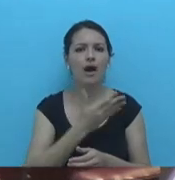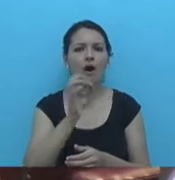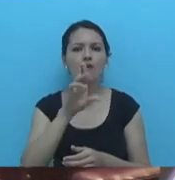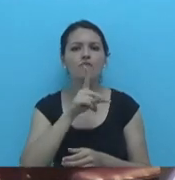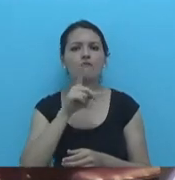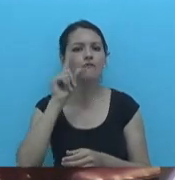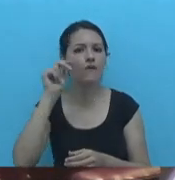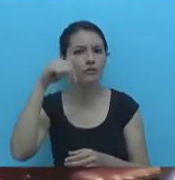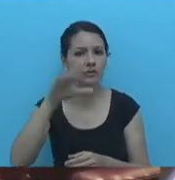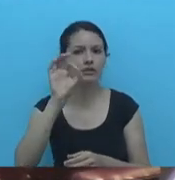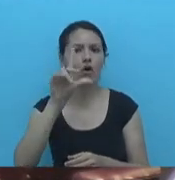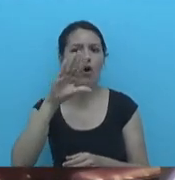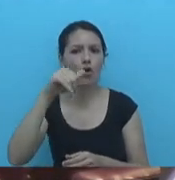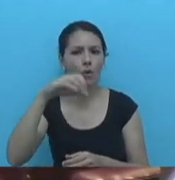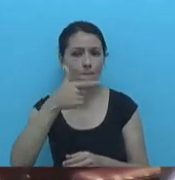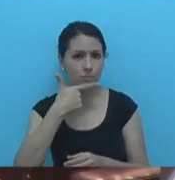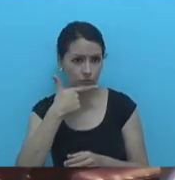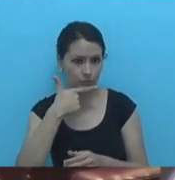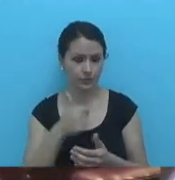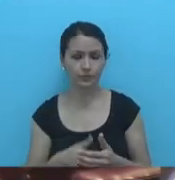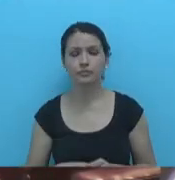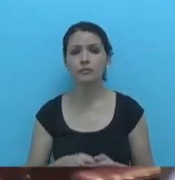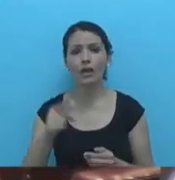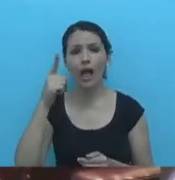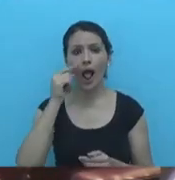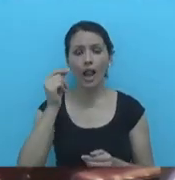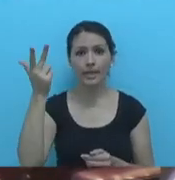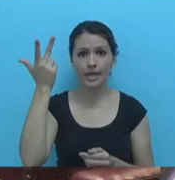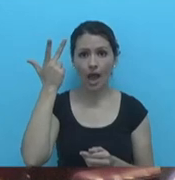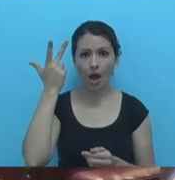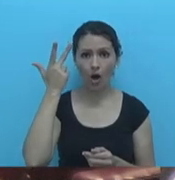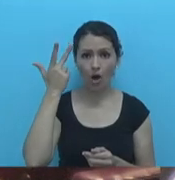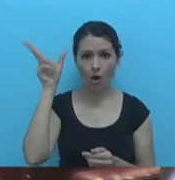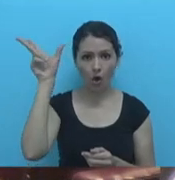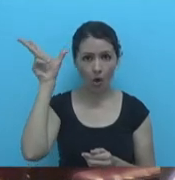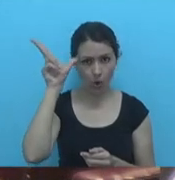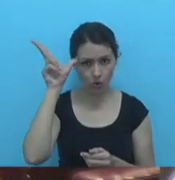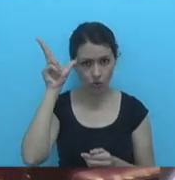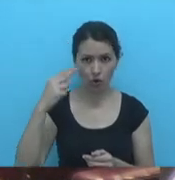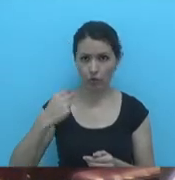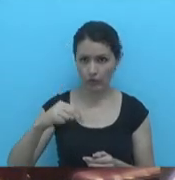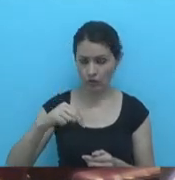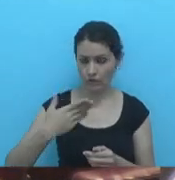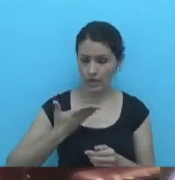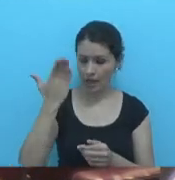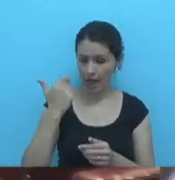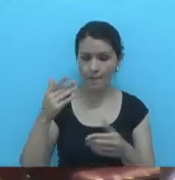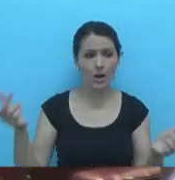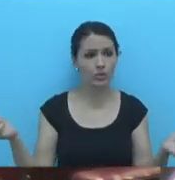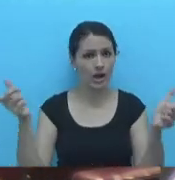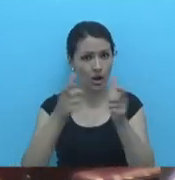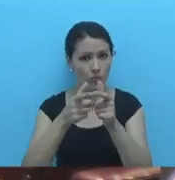una reunión con el fiscal provincial, general, perdón, de la provincia, con el doctor Baclini y el fiscal regional,